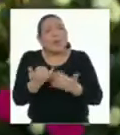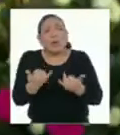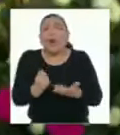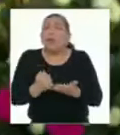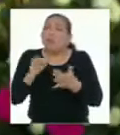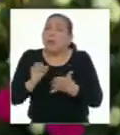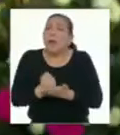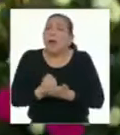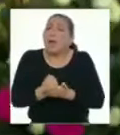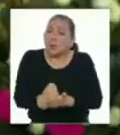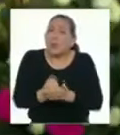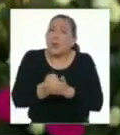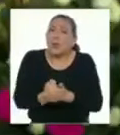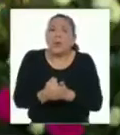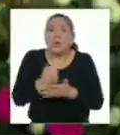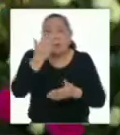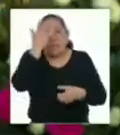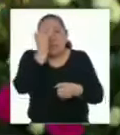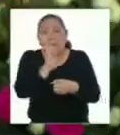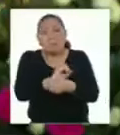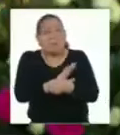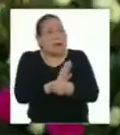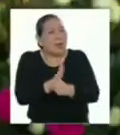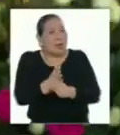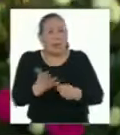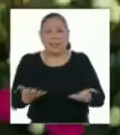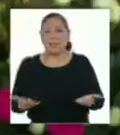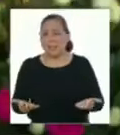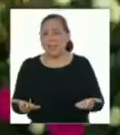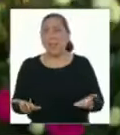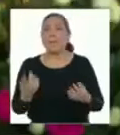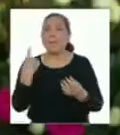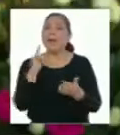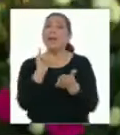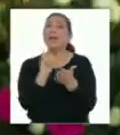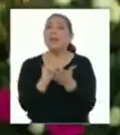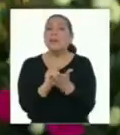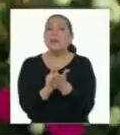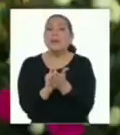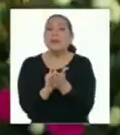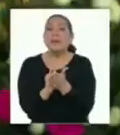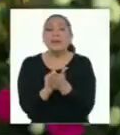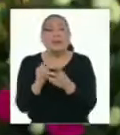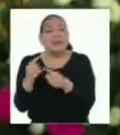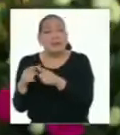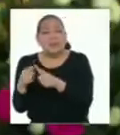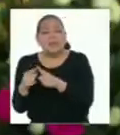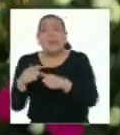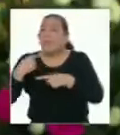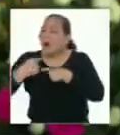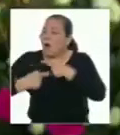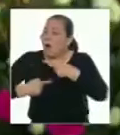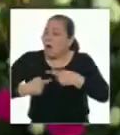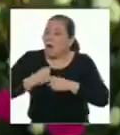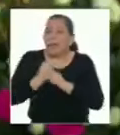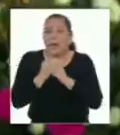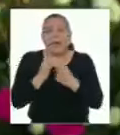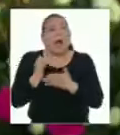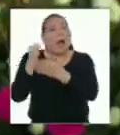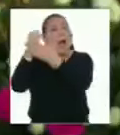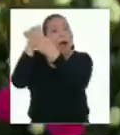pandemia, de todos los que han hecho esfuerzos significativos para que, desgañitándose diariamente